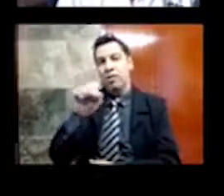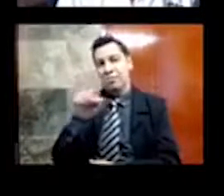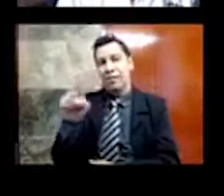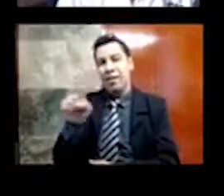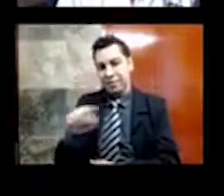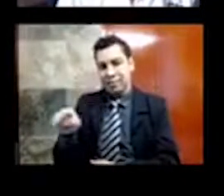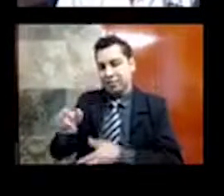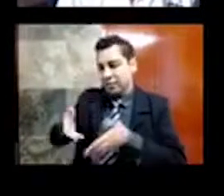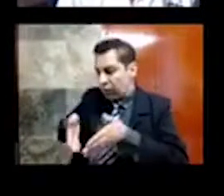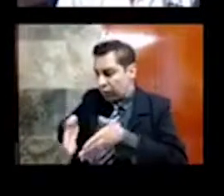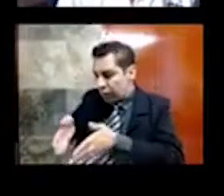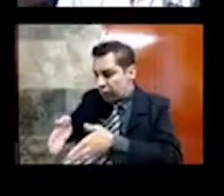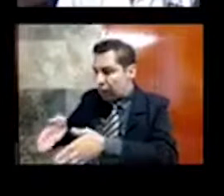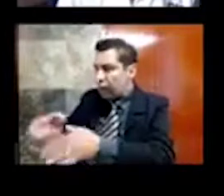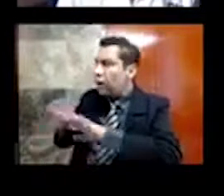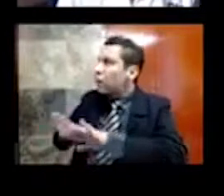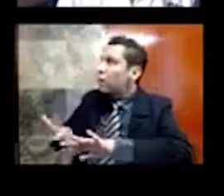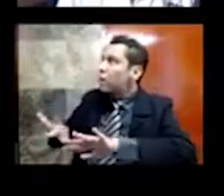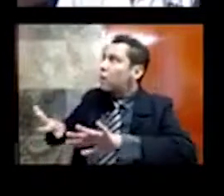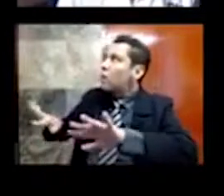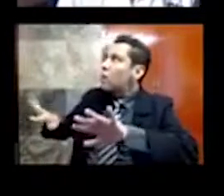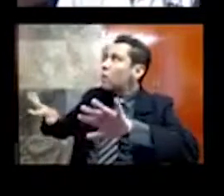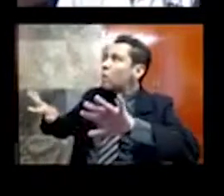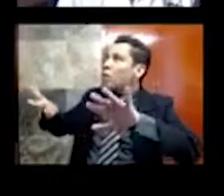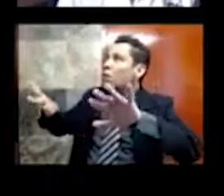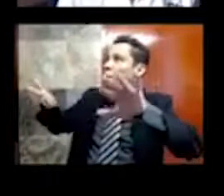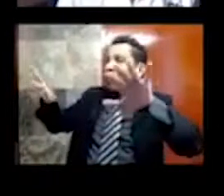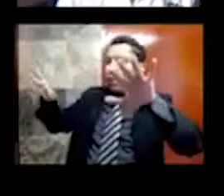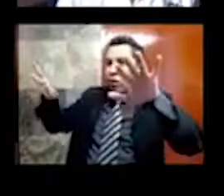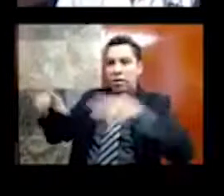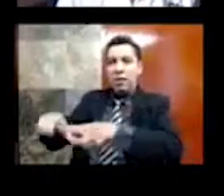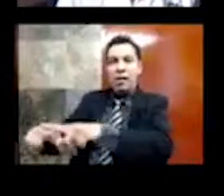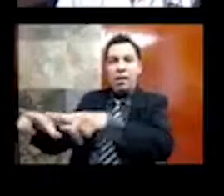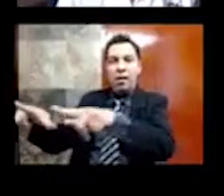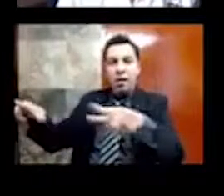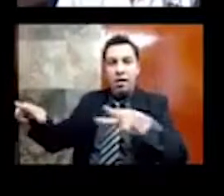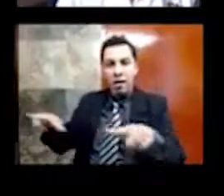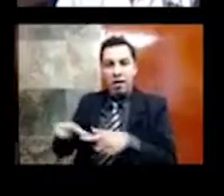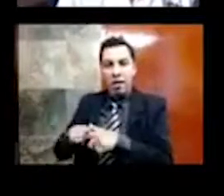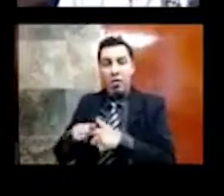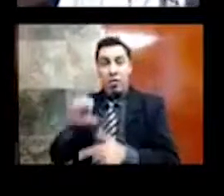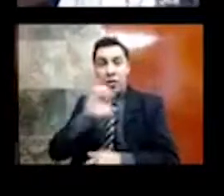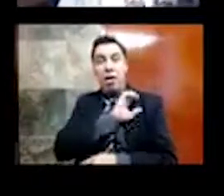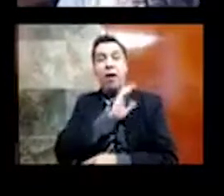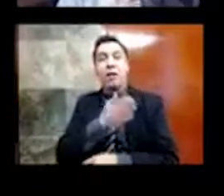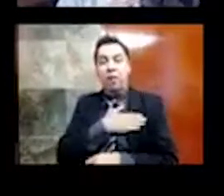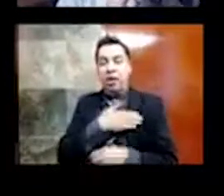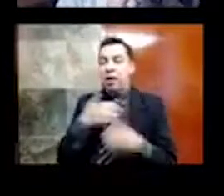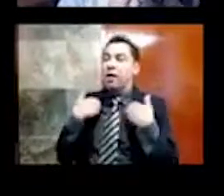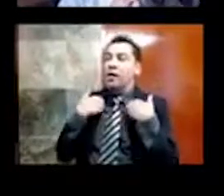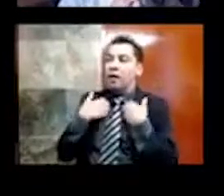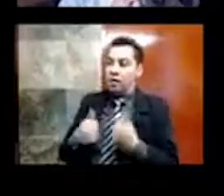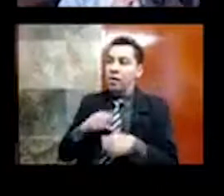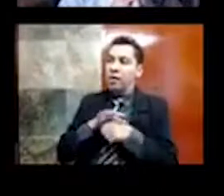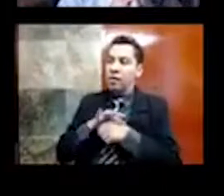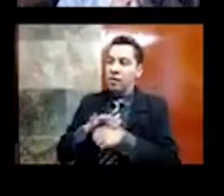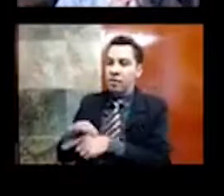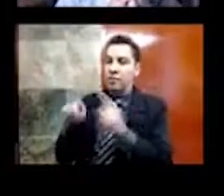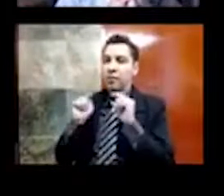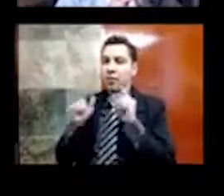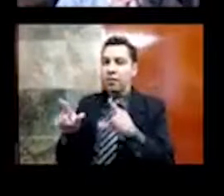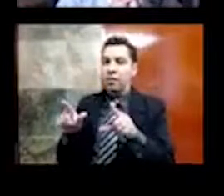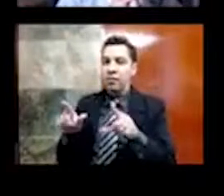cuenca gigantesca de México con la laguna, que debe haber sido un espectáculo maravilloso.